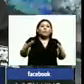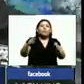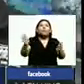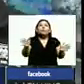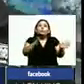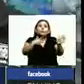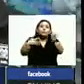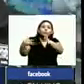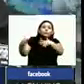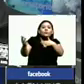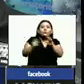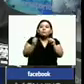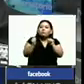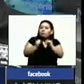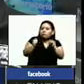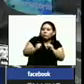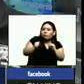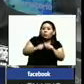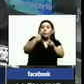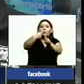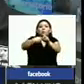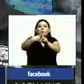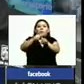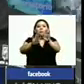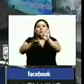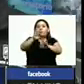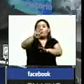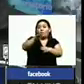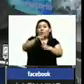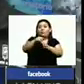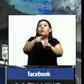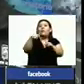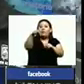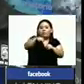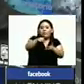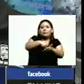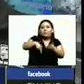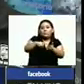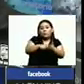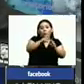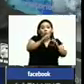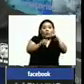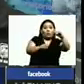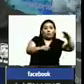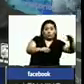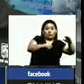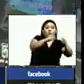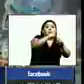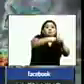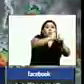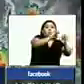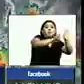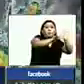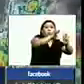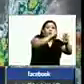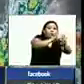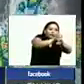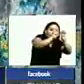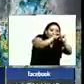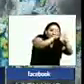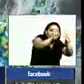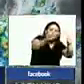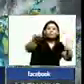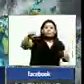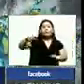ambiente bastante fresco Temperaturas Alcanzando los 19 20 grados Sobre la zona centro Del occidente Del país En horas de la madrugada Y el oriente Con